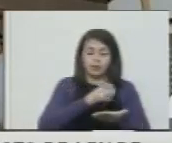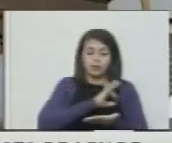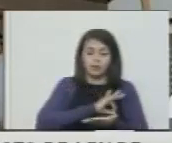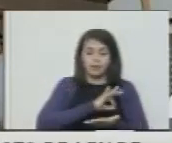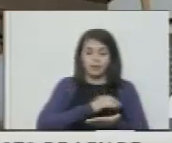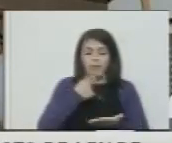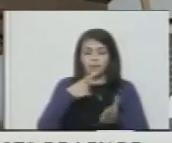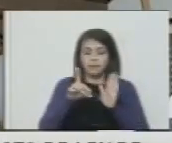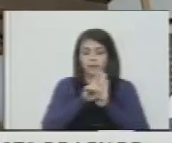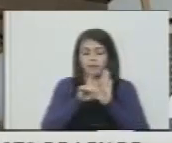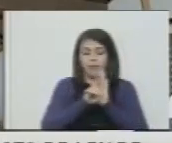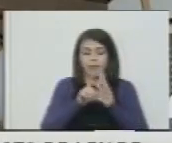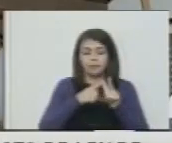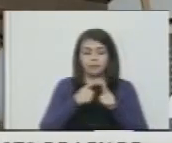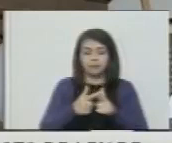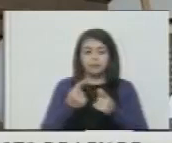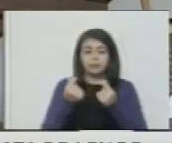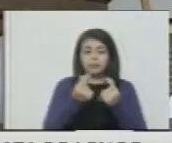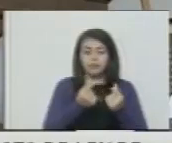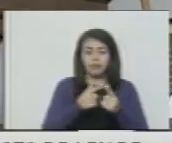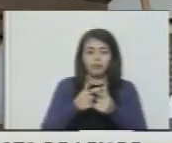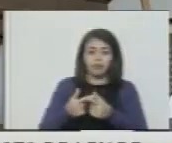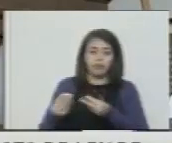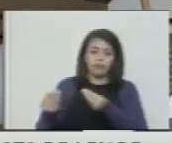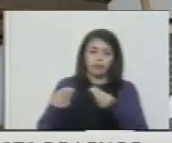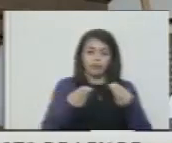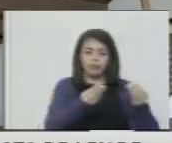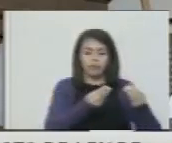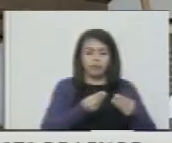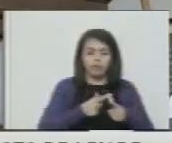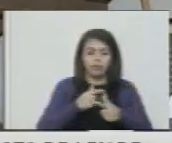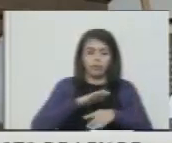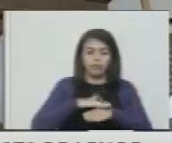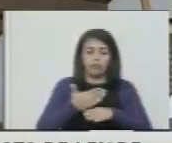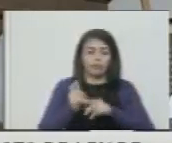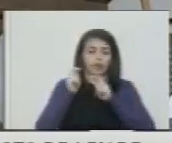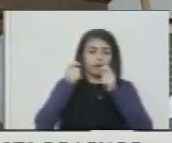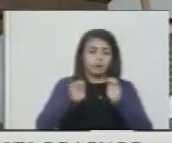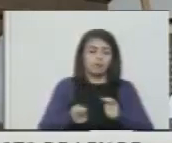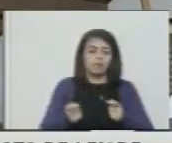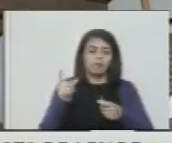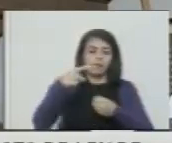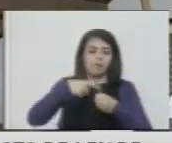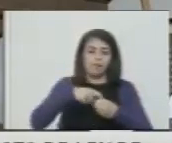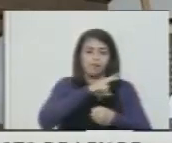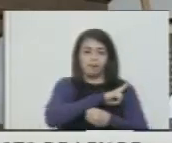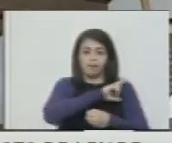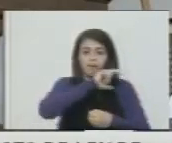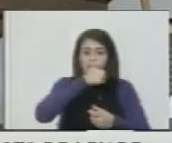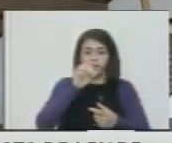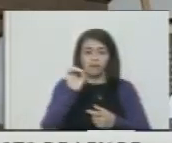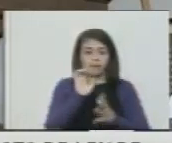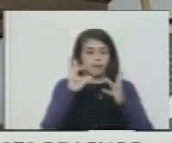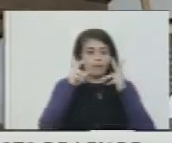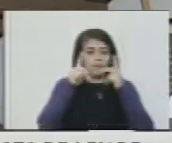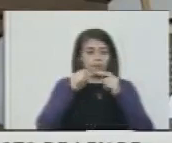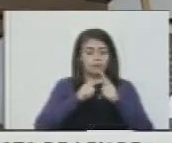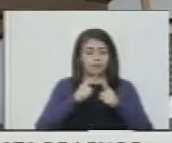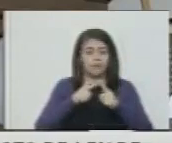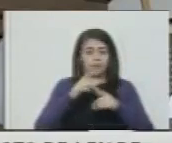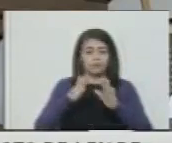social, decreto de dividendos o reparto de utilidades, designación de los miembros de la junta directiva